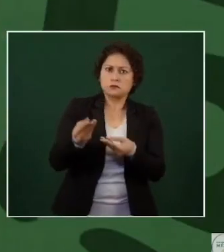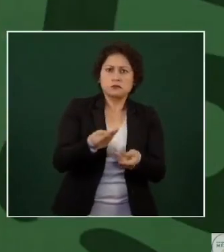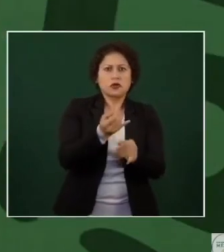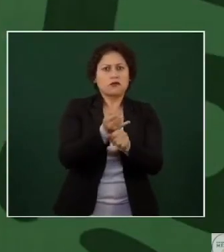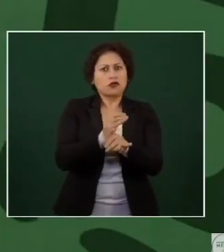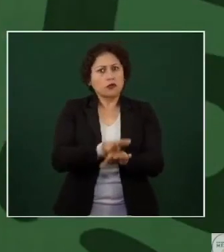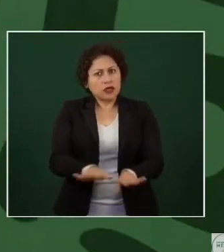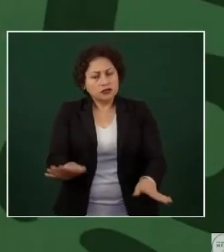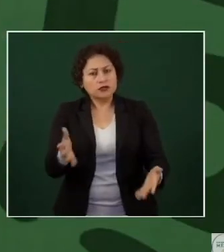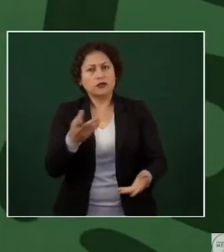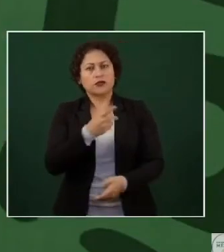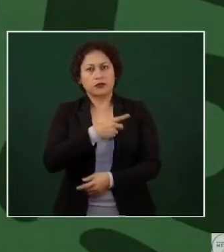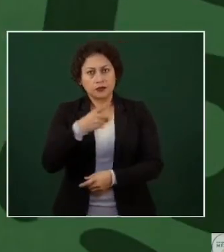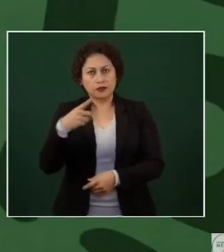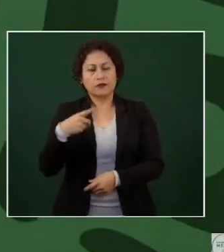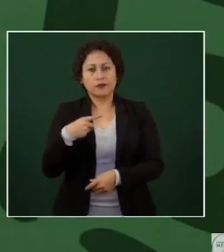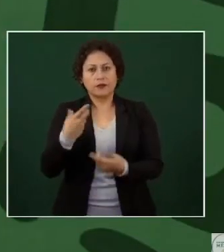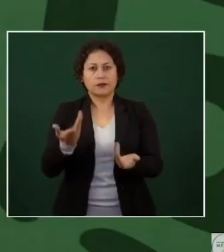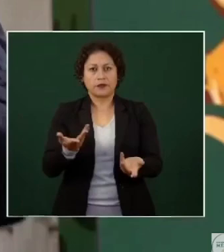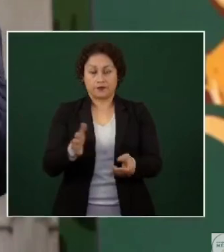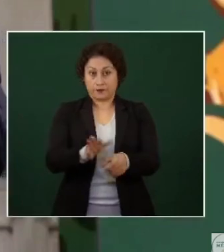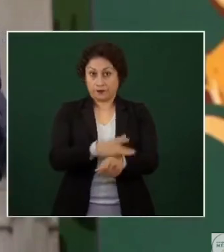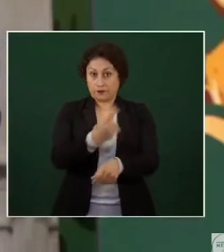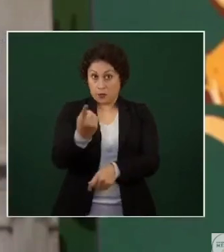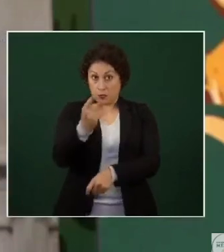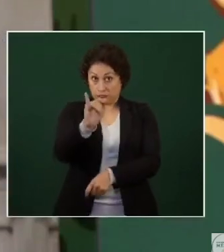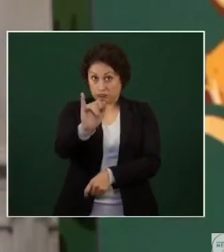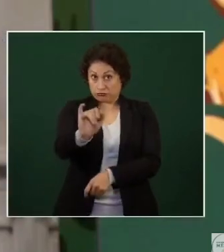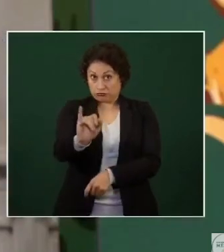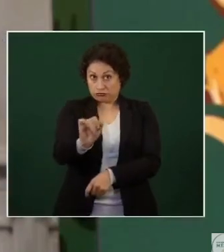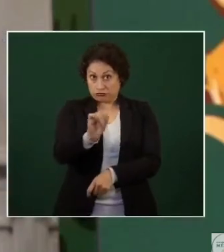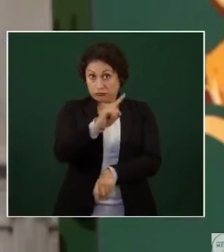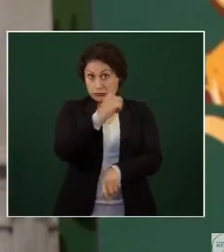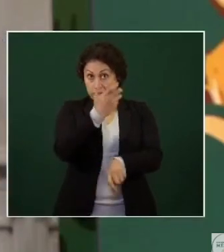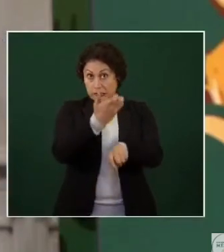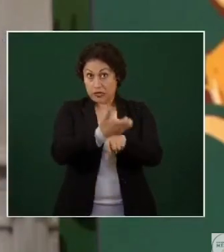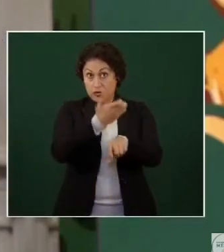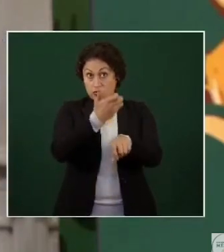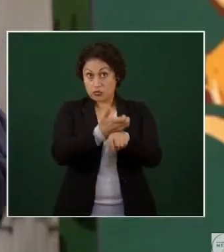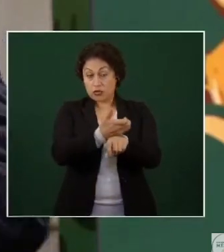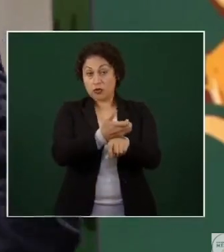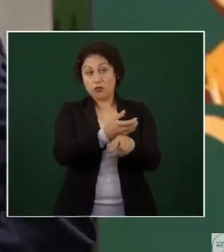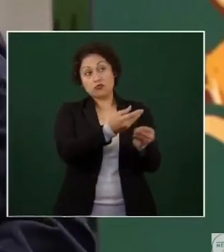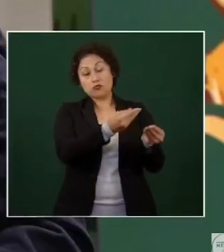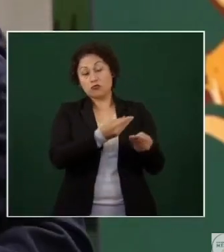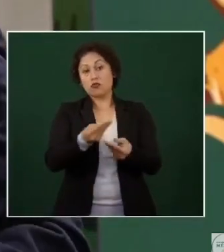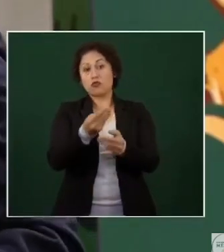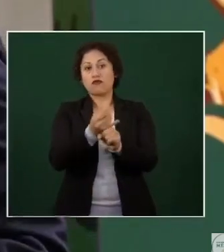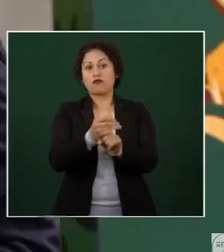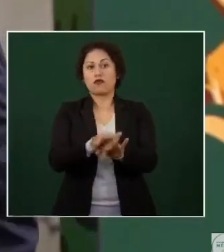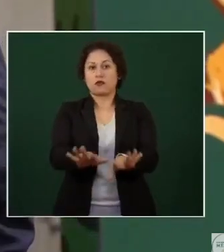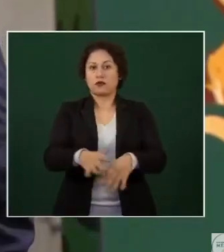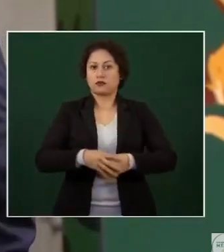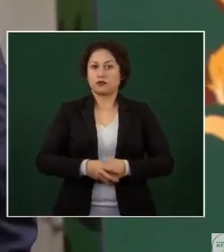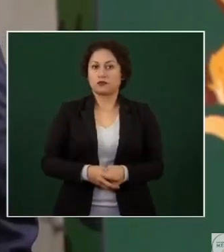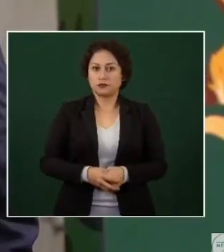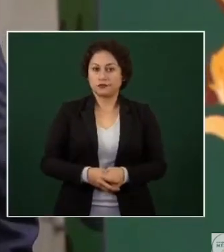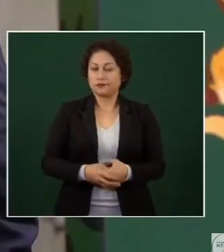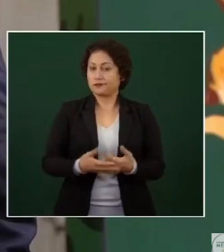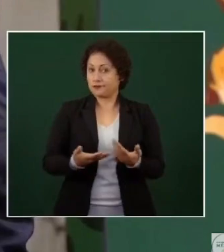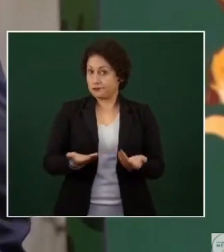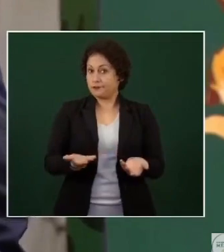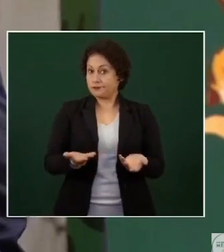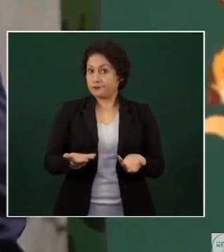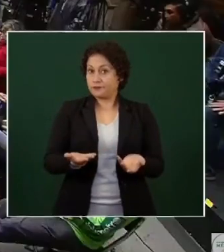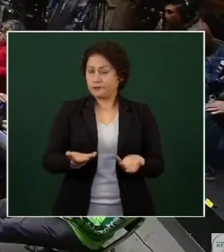porque sí hay manera de saber cómo se va a llevar